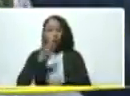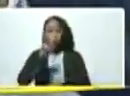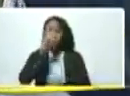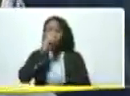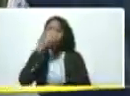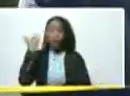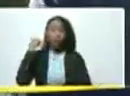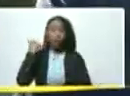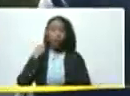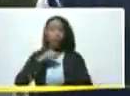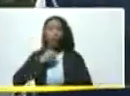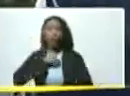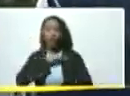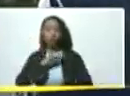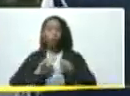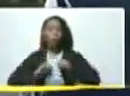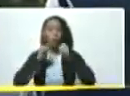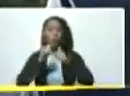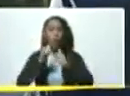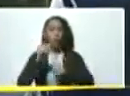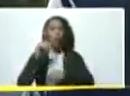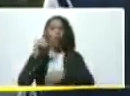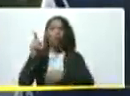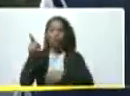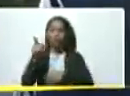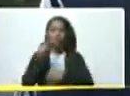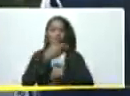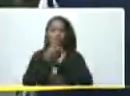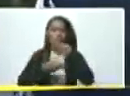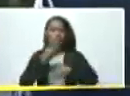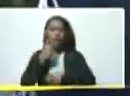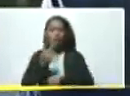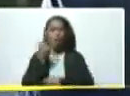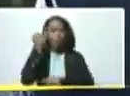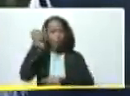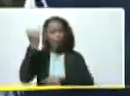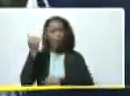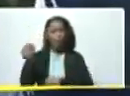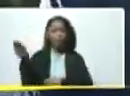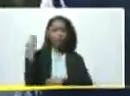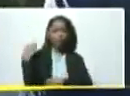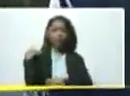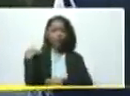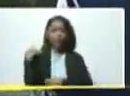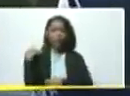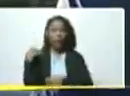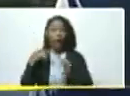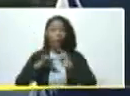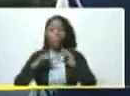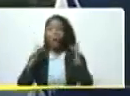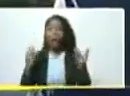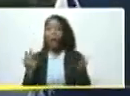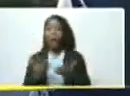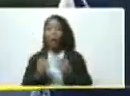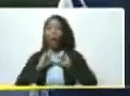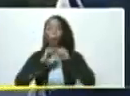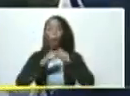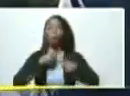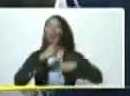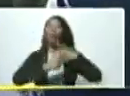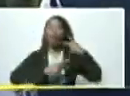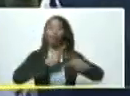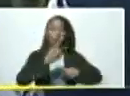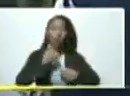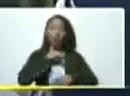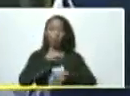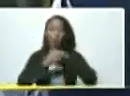nosotros hicimos caso al llamado que usted nos hizo, ¿verdad? En plena pandemia comenzamos a producir, hemos